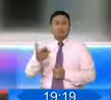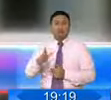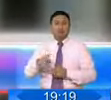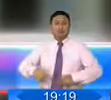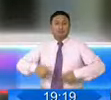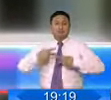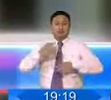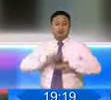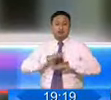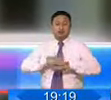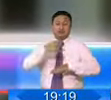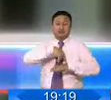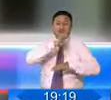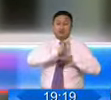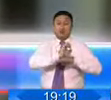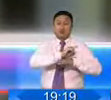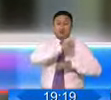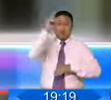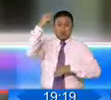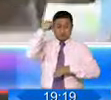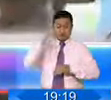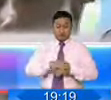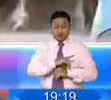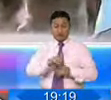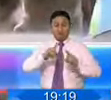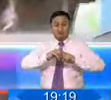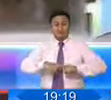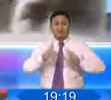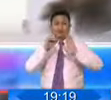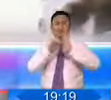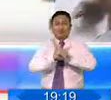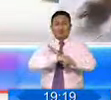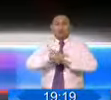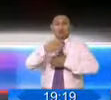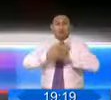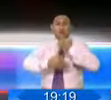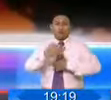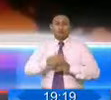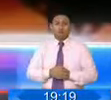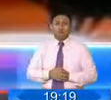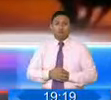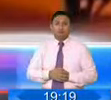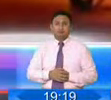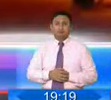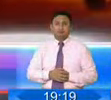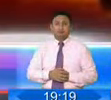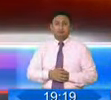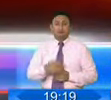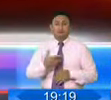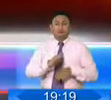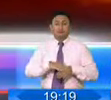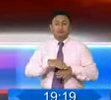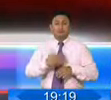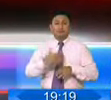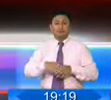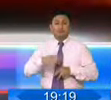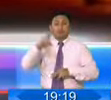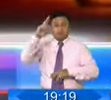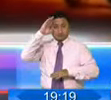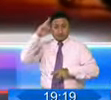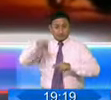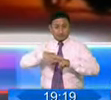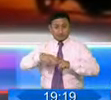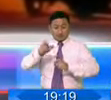radicado luego de que en Ecuador el régimen abriera varios procesos judiciales en su contra. Gracias a la acción coordinada de taxistas y la policía